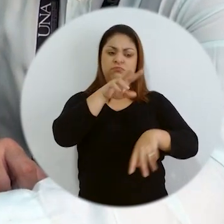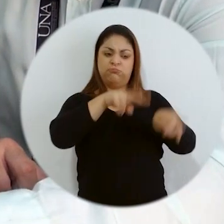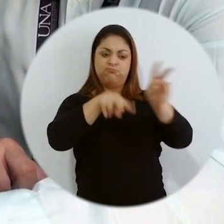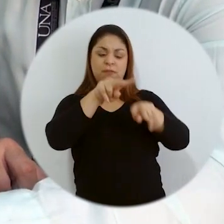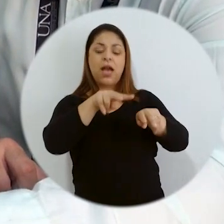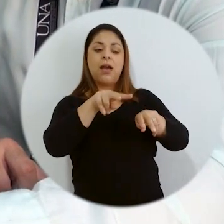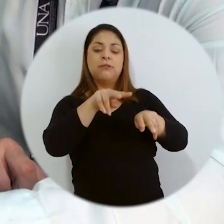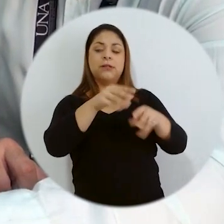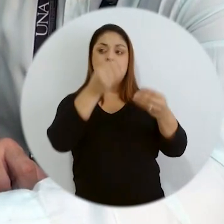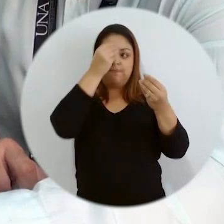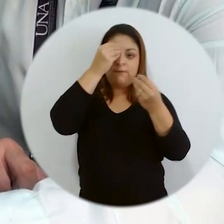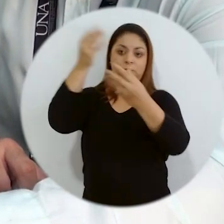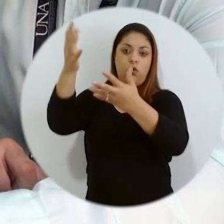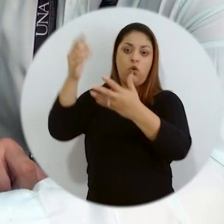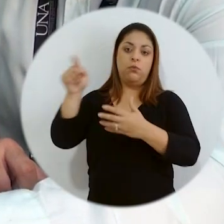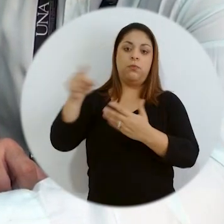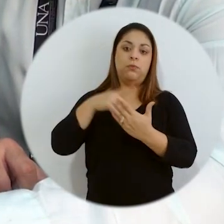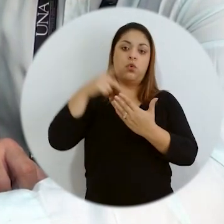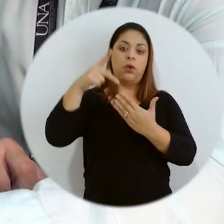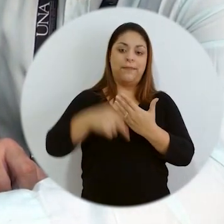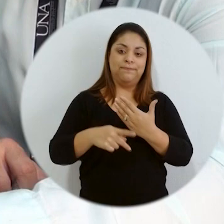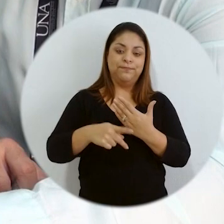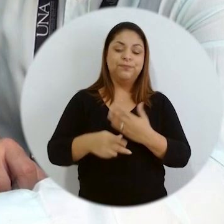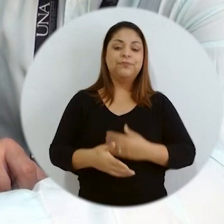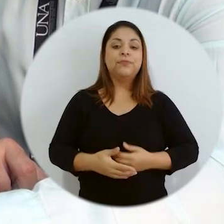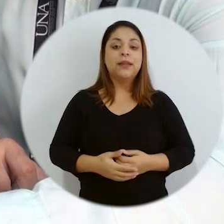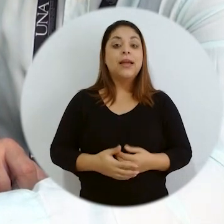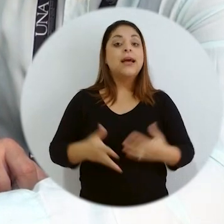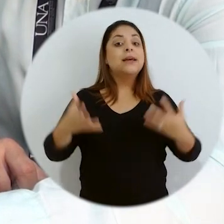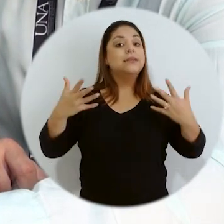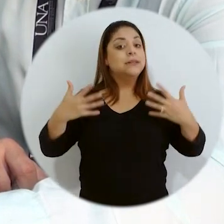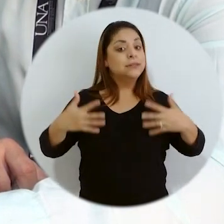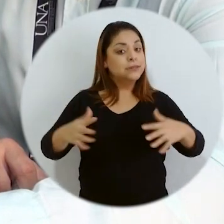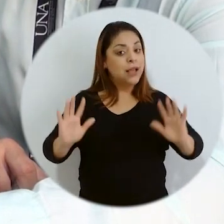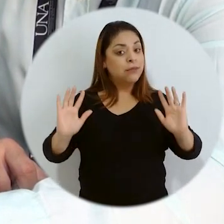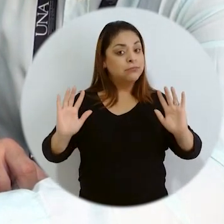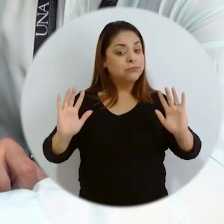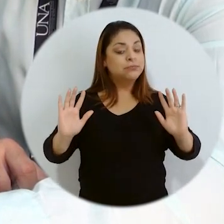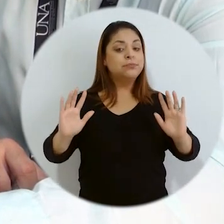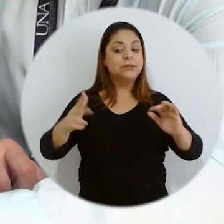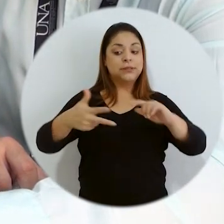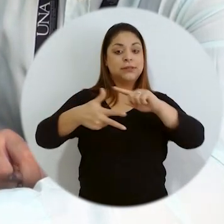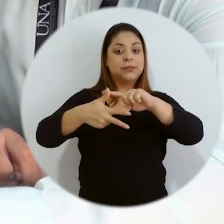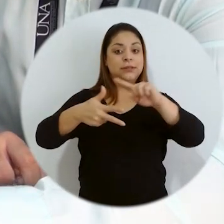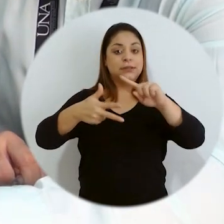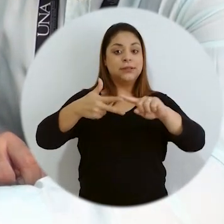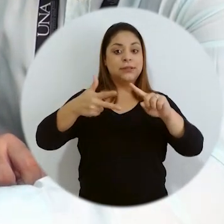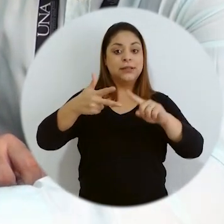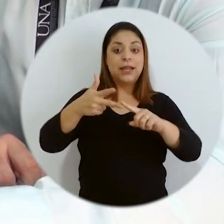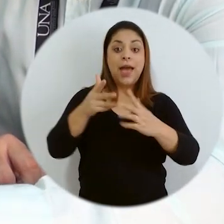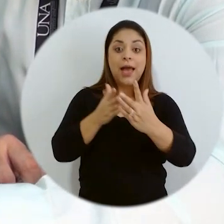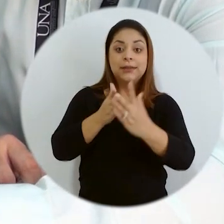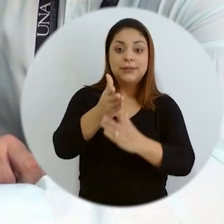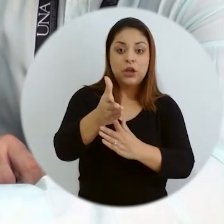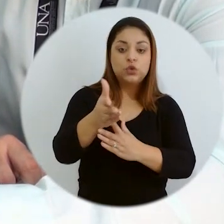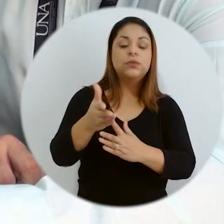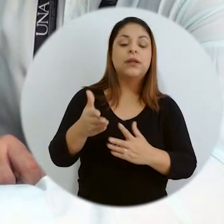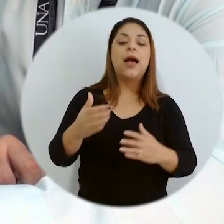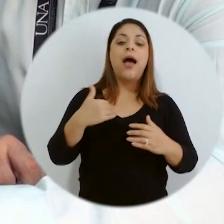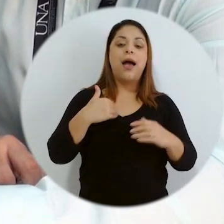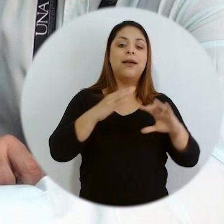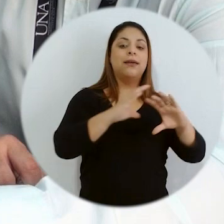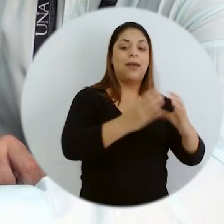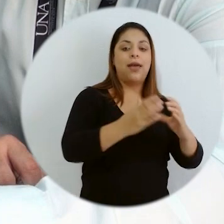o la situación que presenta para recibir entonces la atención. Ya por entonces, ingresados todas desde esos tres